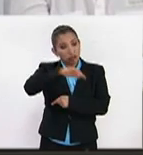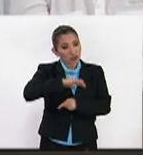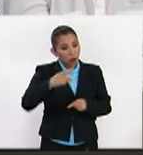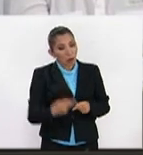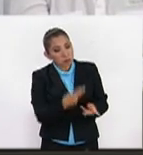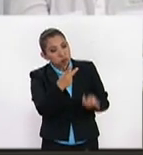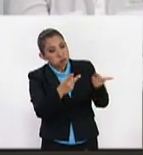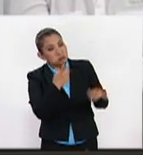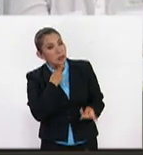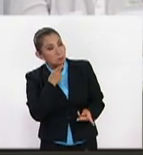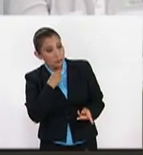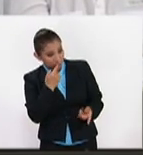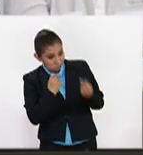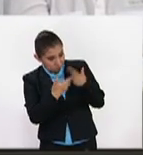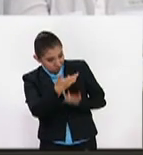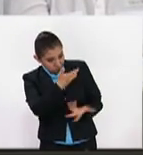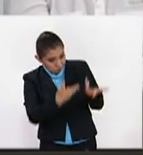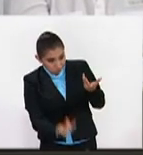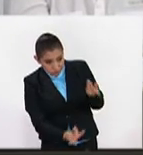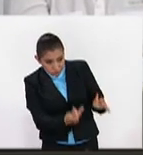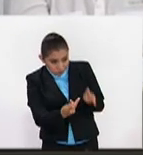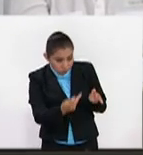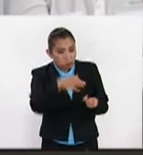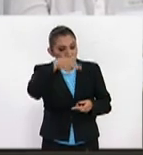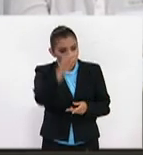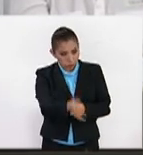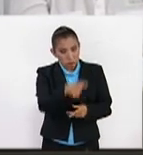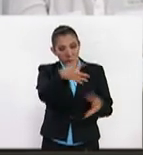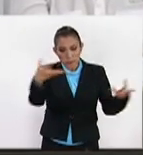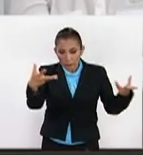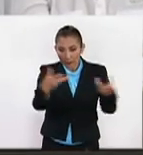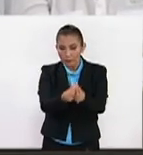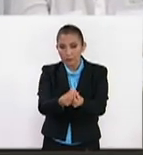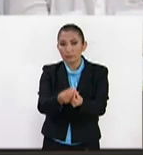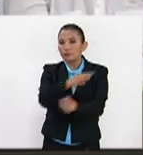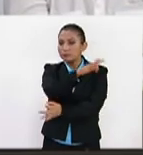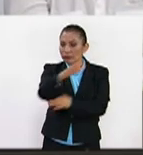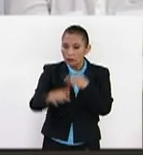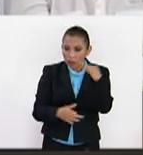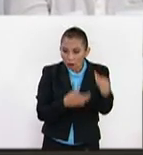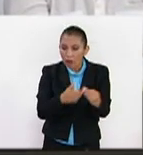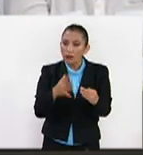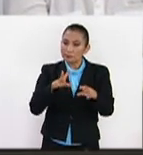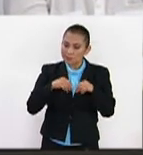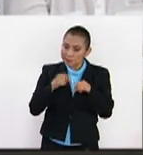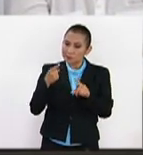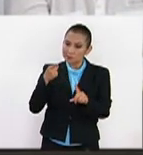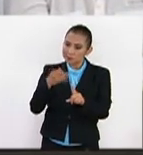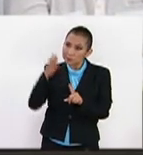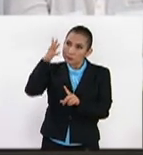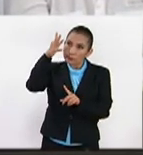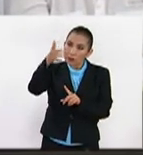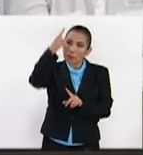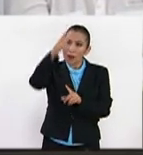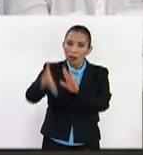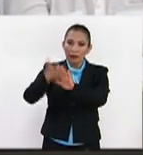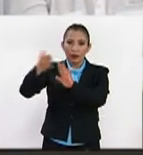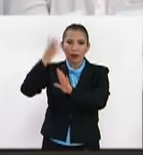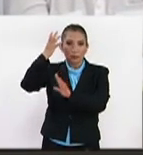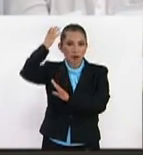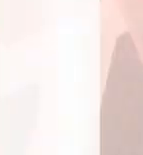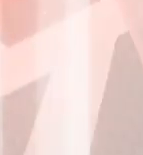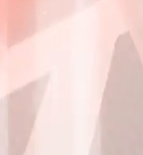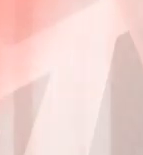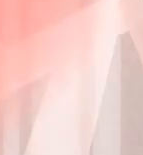y los diputados y vamos a afrontar juntos todos este reto para reconstruir